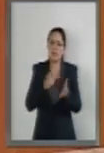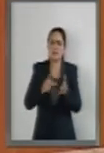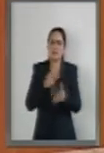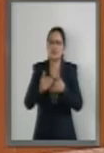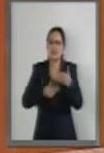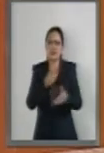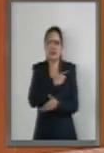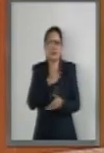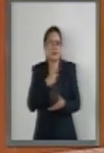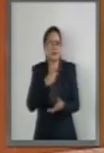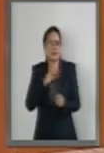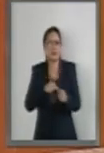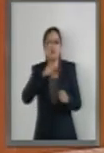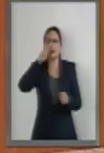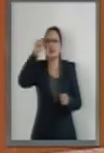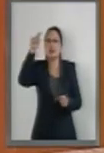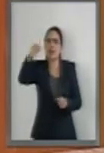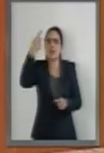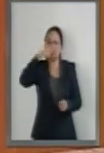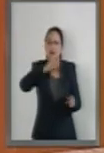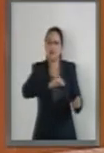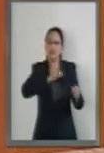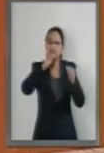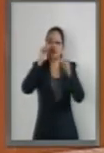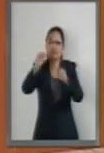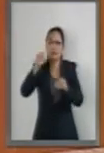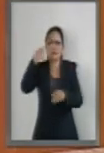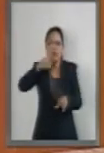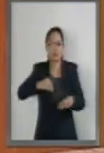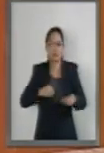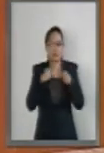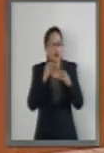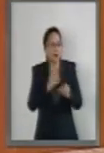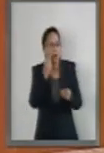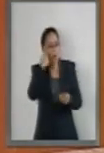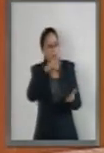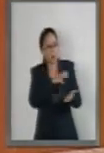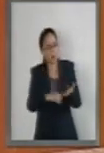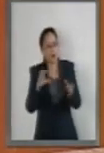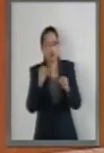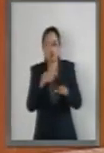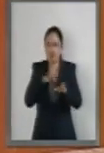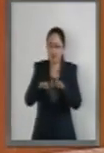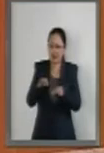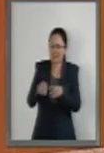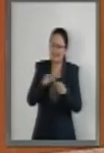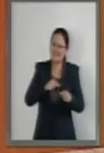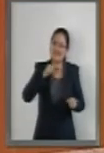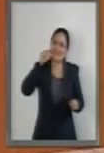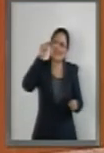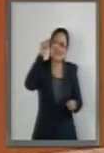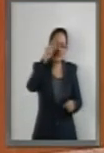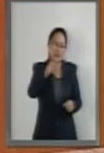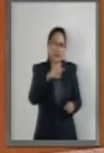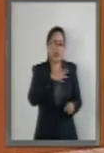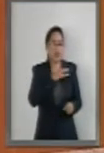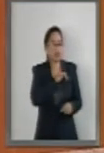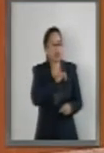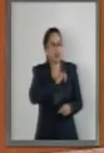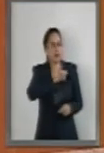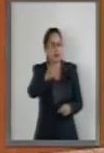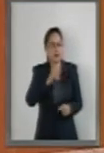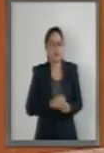emprender grandes trayectos para movilizarse, para vivir o para consumir o para trabajar, quedando todo a grandes